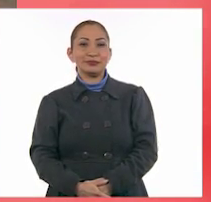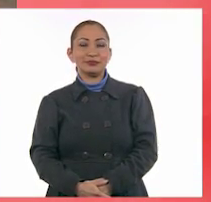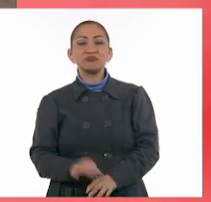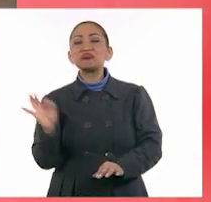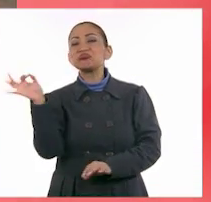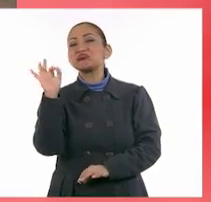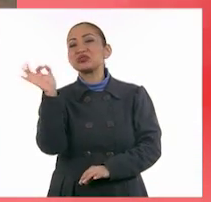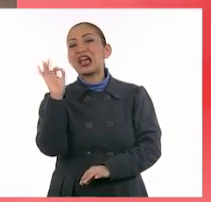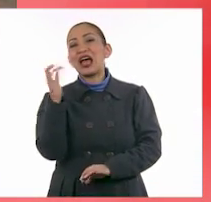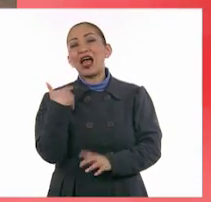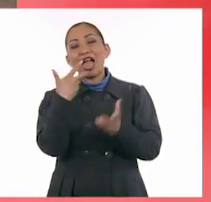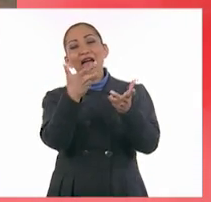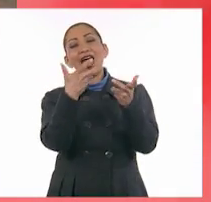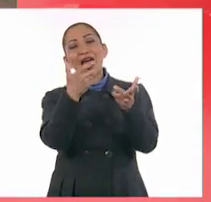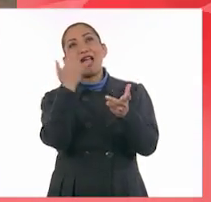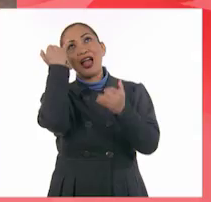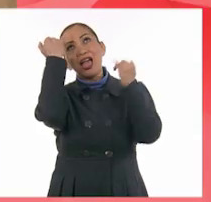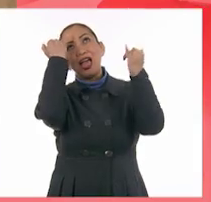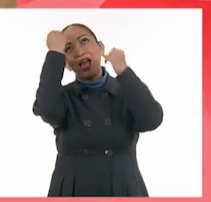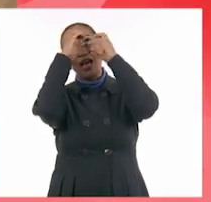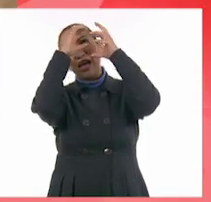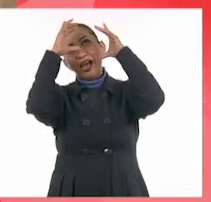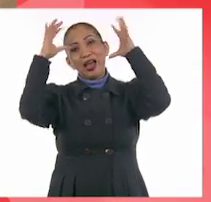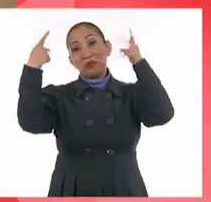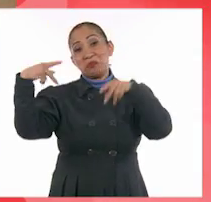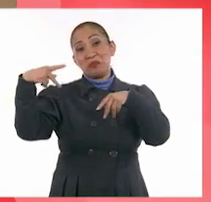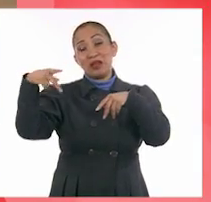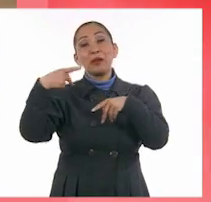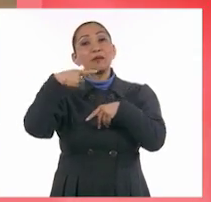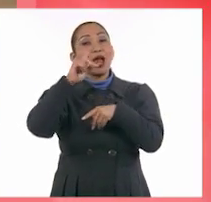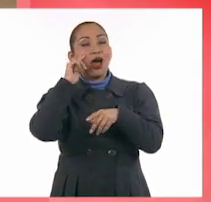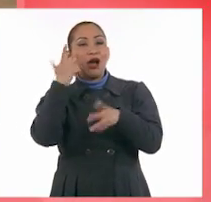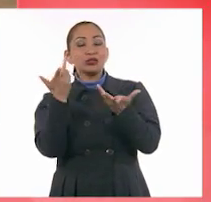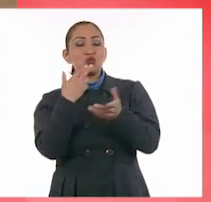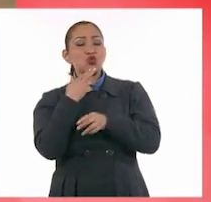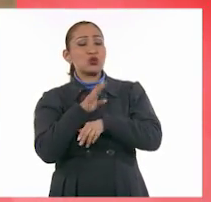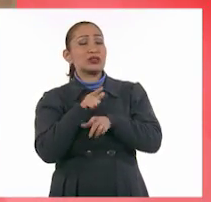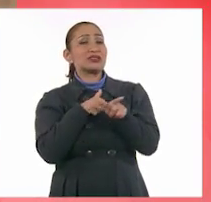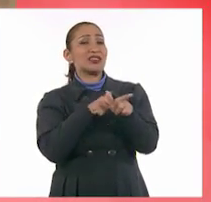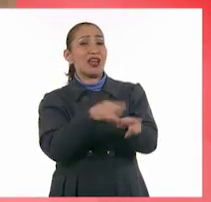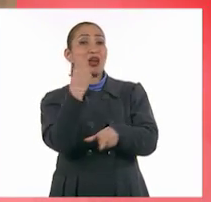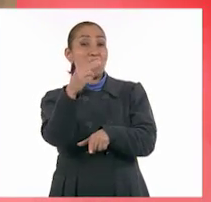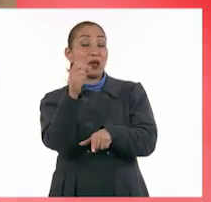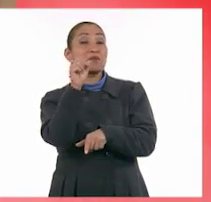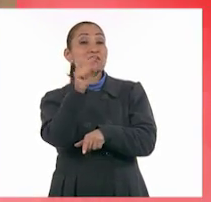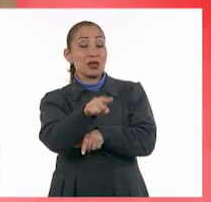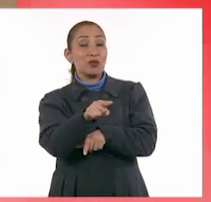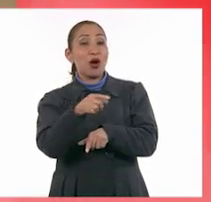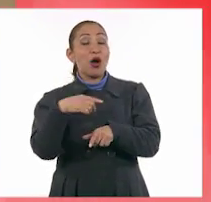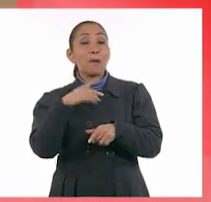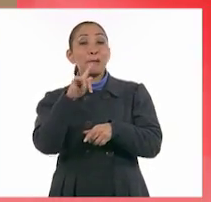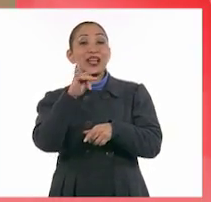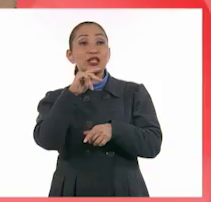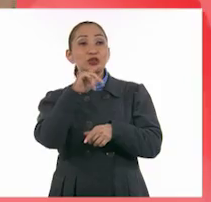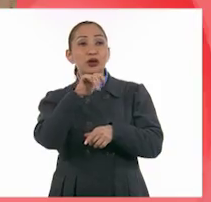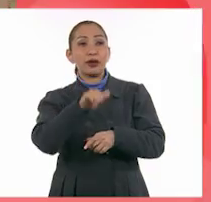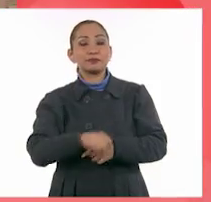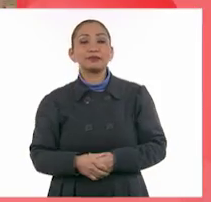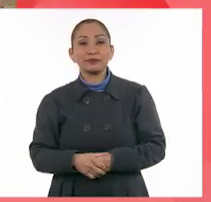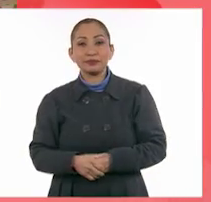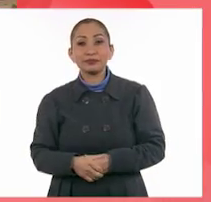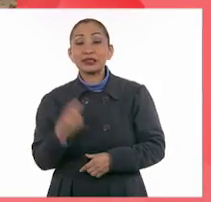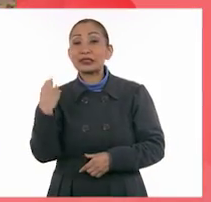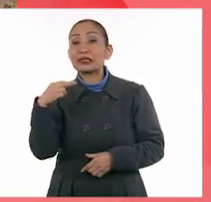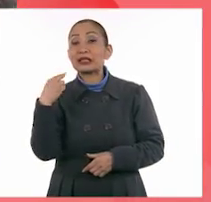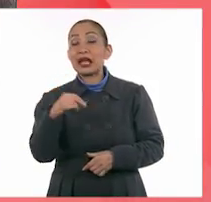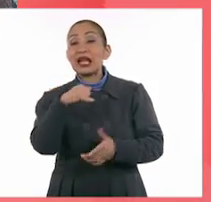Tal vez fuera el anhelo lo que construyó tal fantasía, pero se perpetúa en el nombre que hasta hoy lleva la península. Se